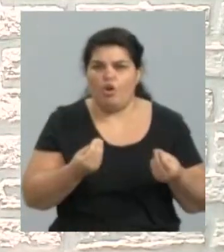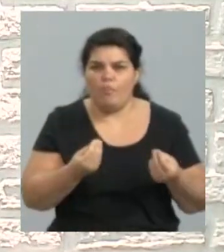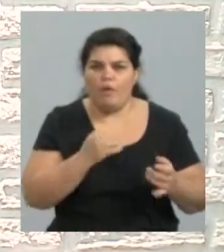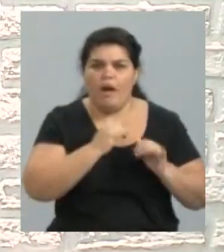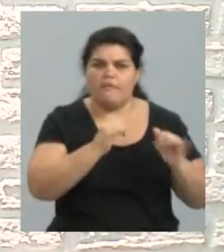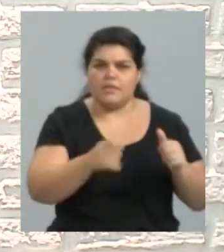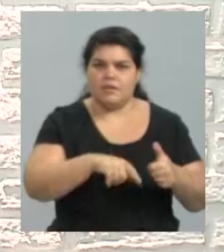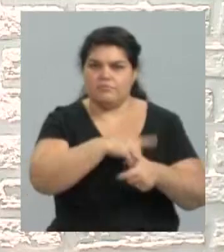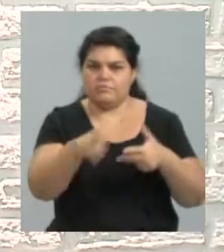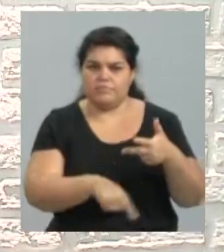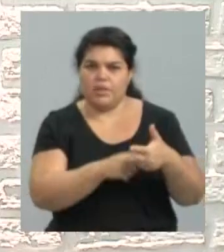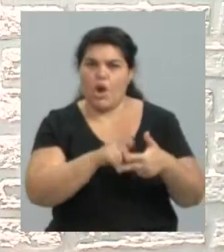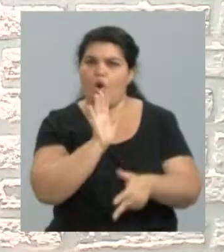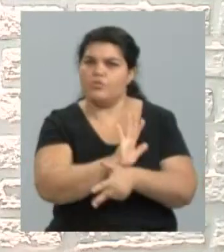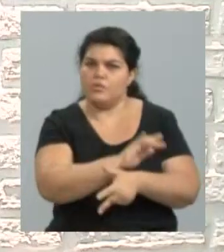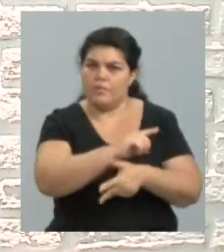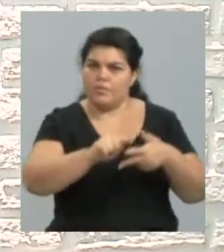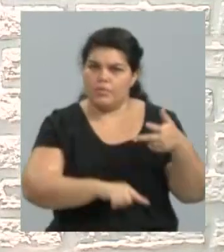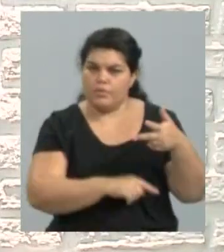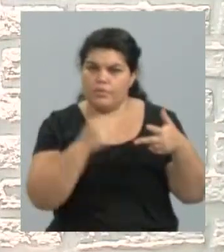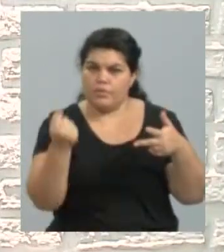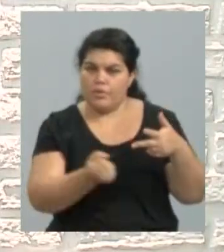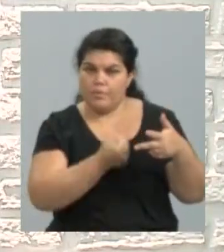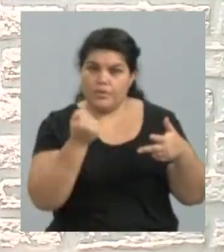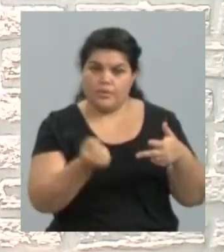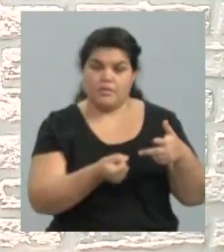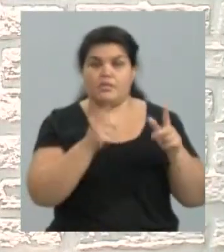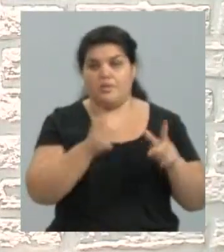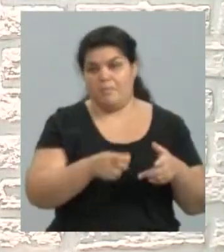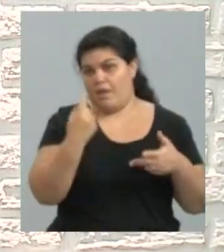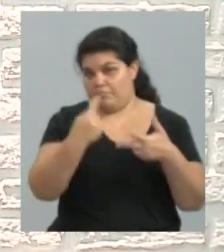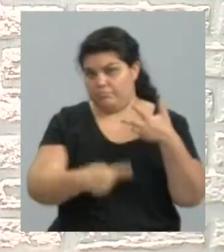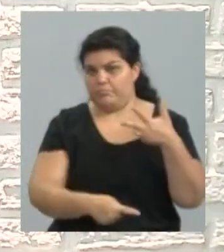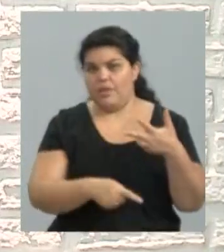tres conceptos principales, porque yo sé que hay otras cuestiones que también los mendocinos y las mendocinas llaman.